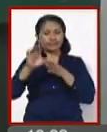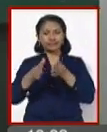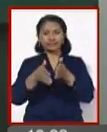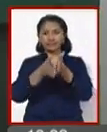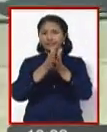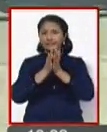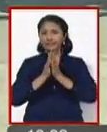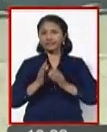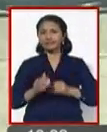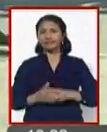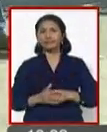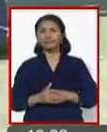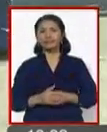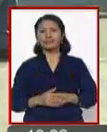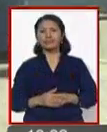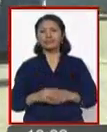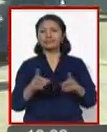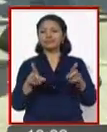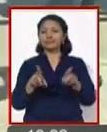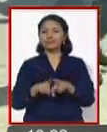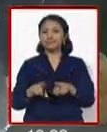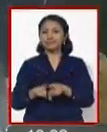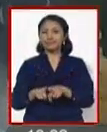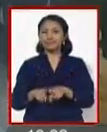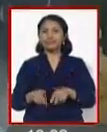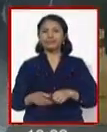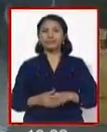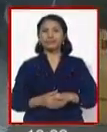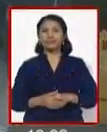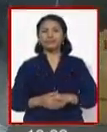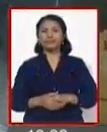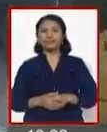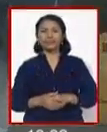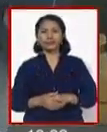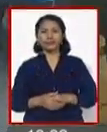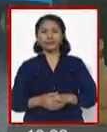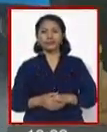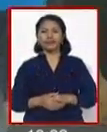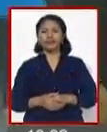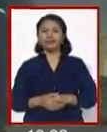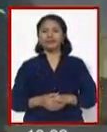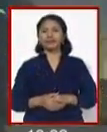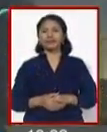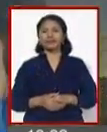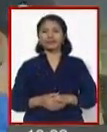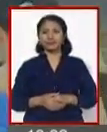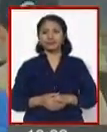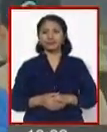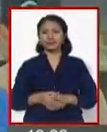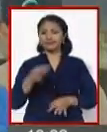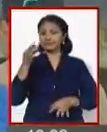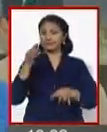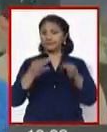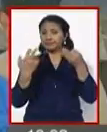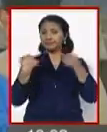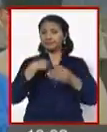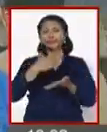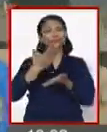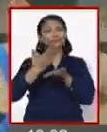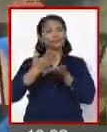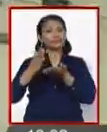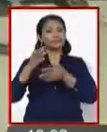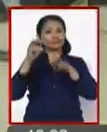nuestro pedido. Y cabe recalcar que dentro de esto, si nosotros